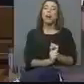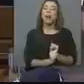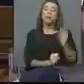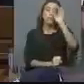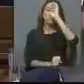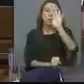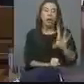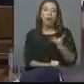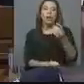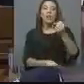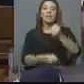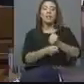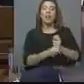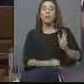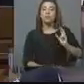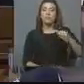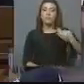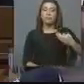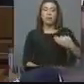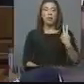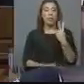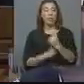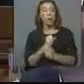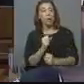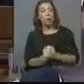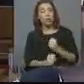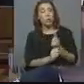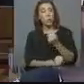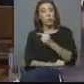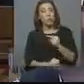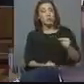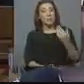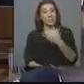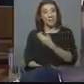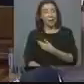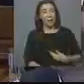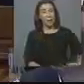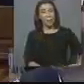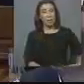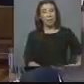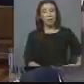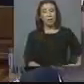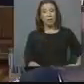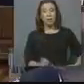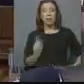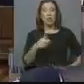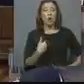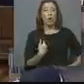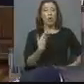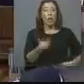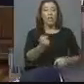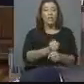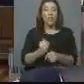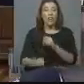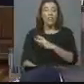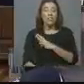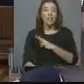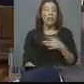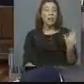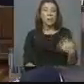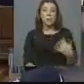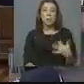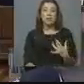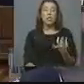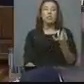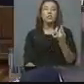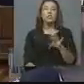un trabajo digno. Después de 2 años y 1 semana de gobierno, no se crean empleos en Chile de manera relevante, salvo